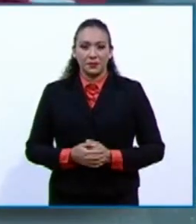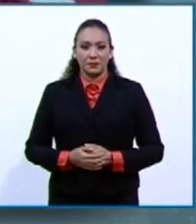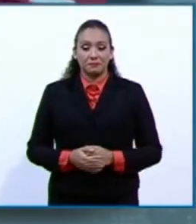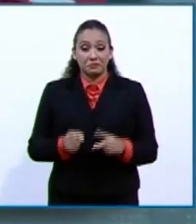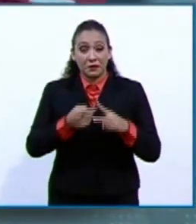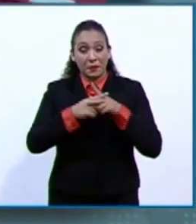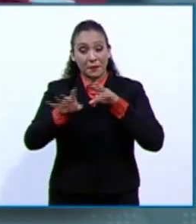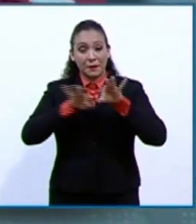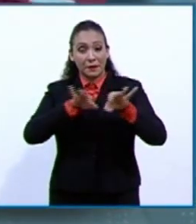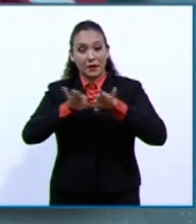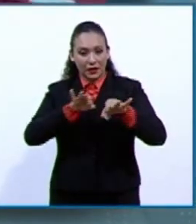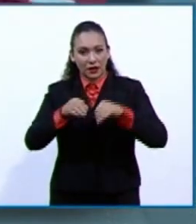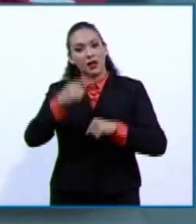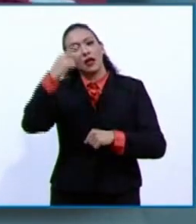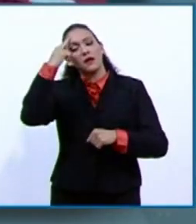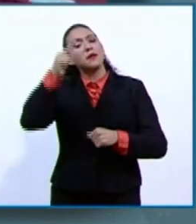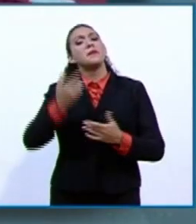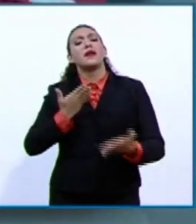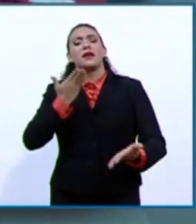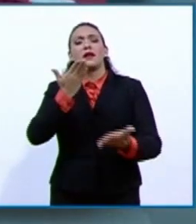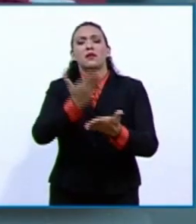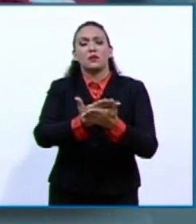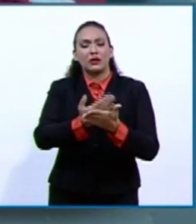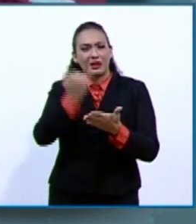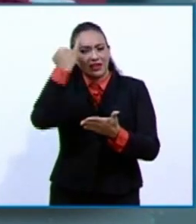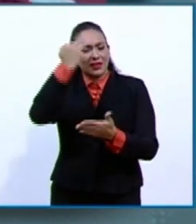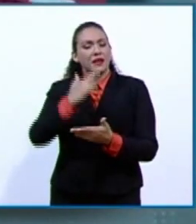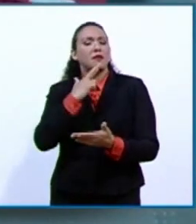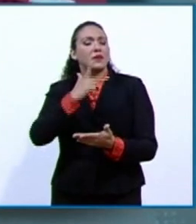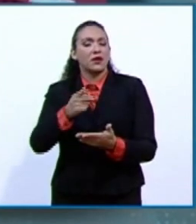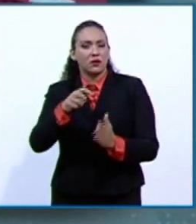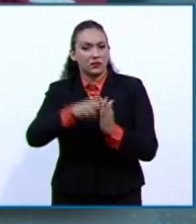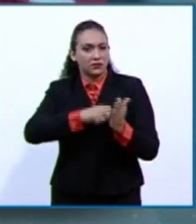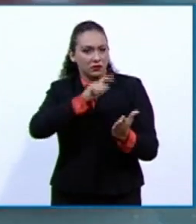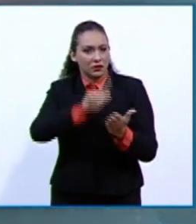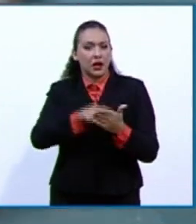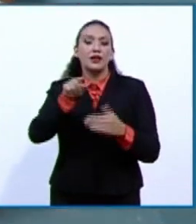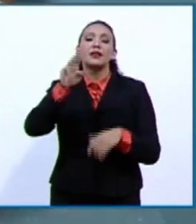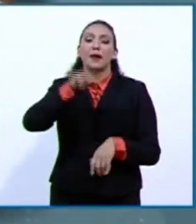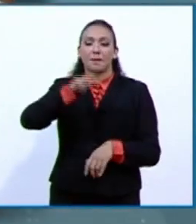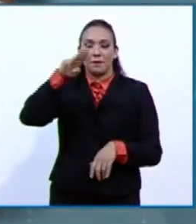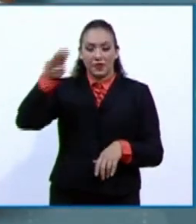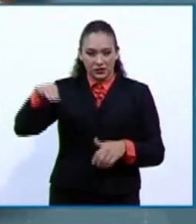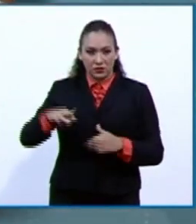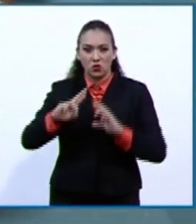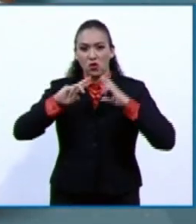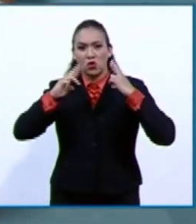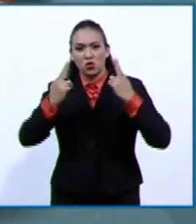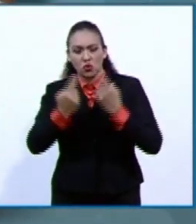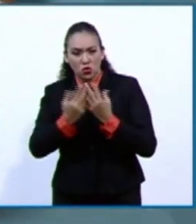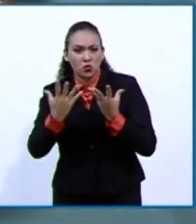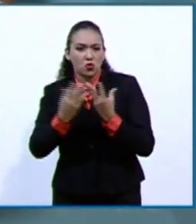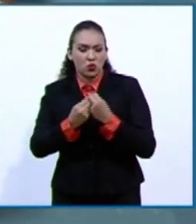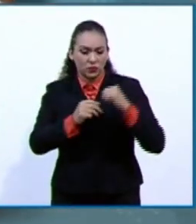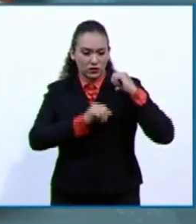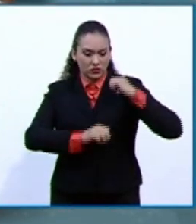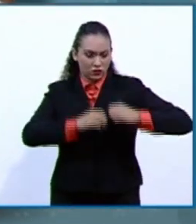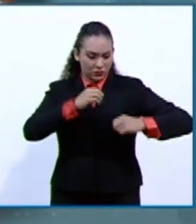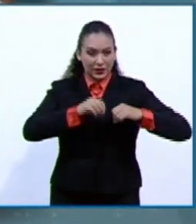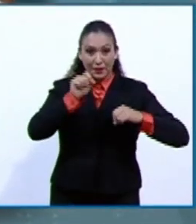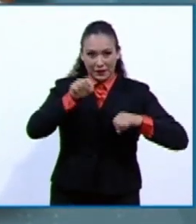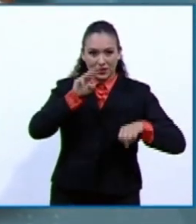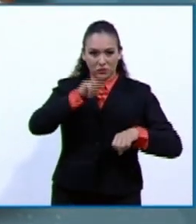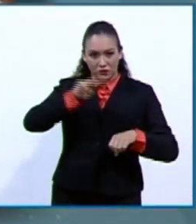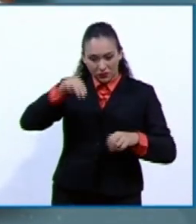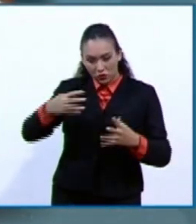Iniciaron los trabajos para concretar una propuesta idónea de reforma judicial en Michoacán, con reuniones entre el Poder Judicial local